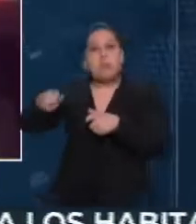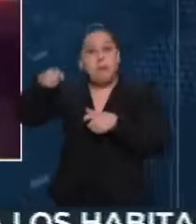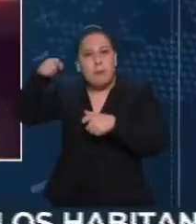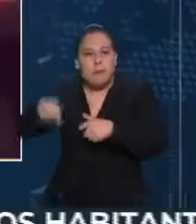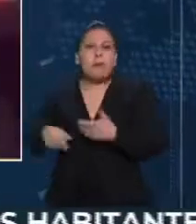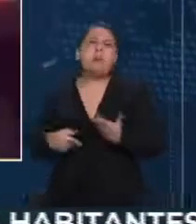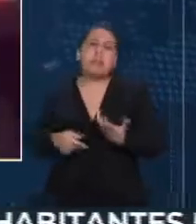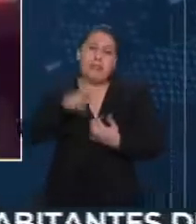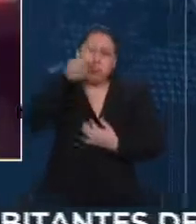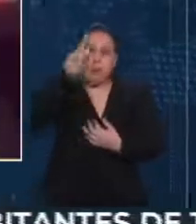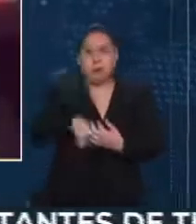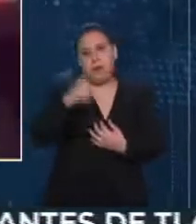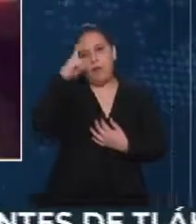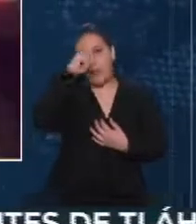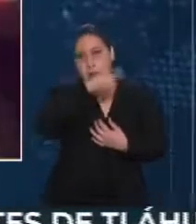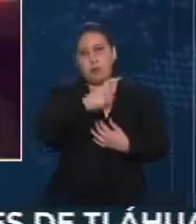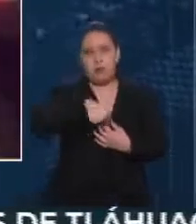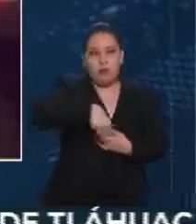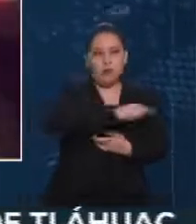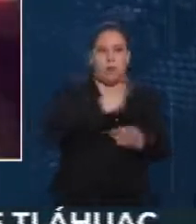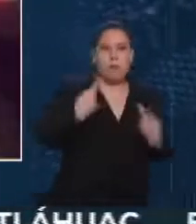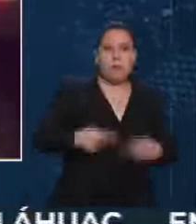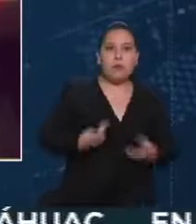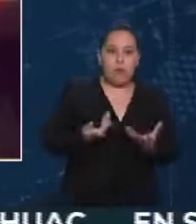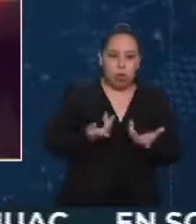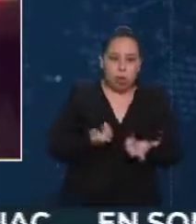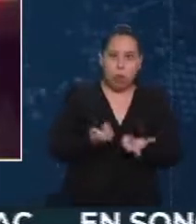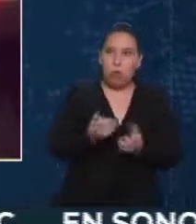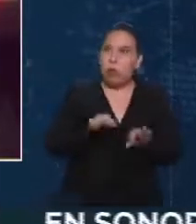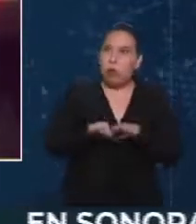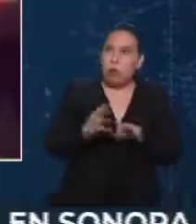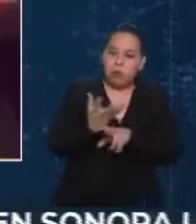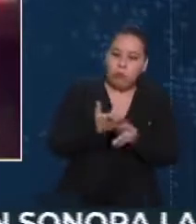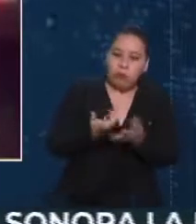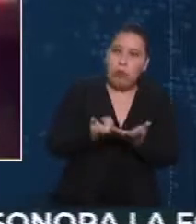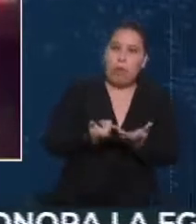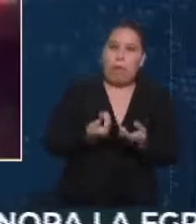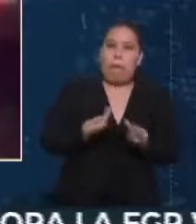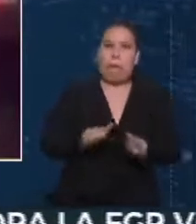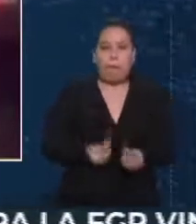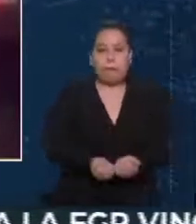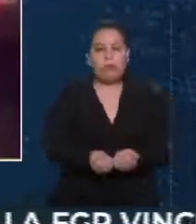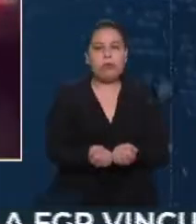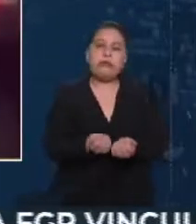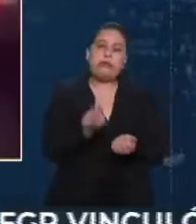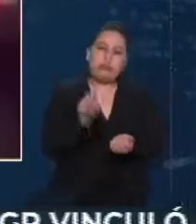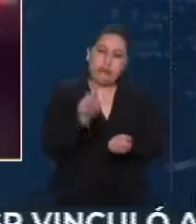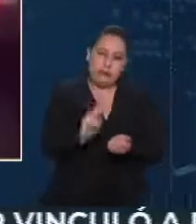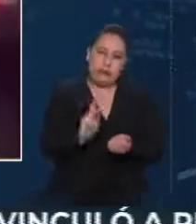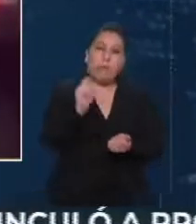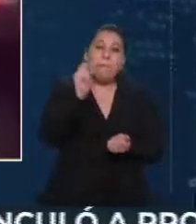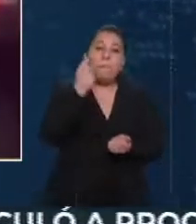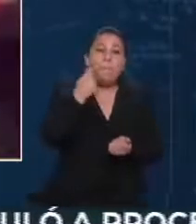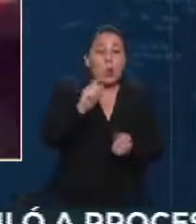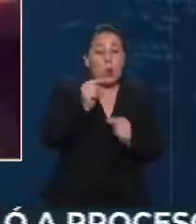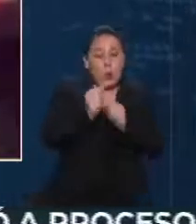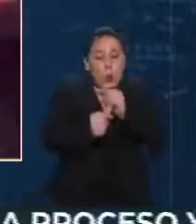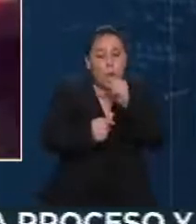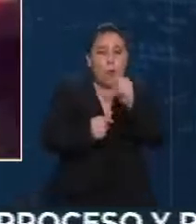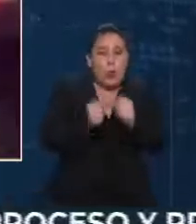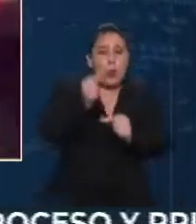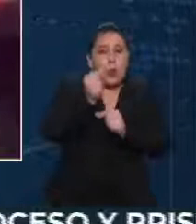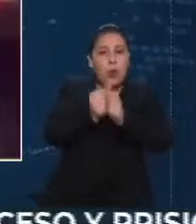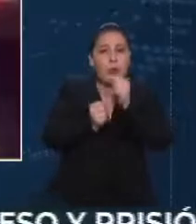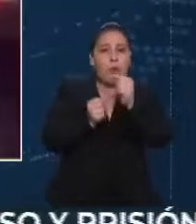pega por el bolsillo, pero lo podemos ver del lado de los productores y es una señal no tan mala, evidentemente, siempre y cuando esté controlada, ¿no? Y también,